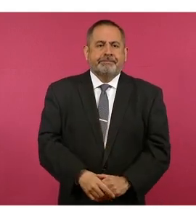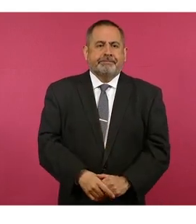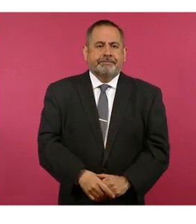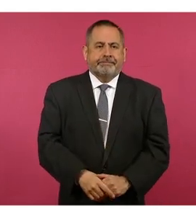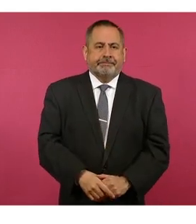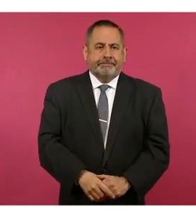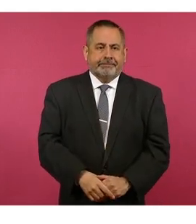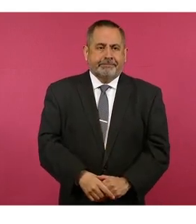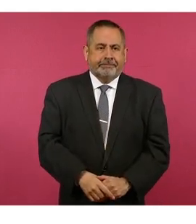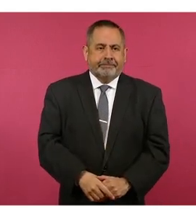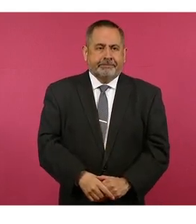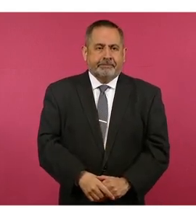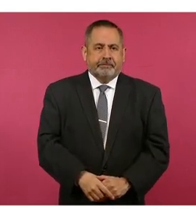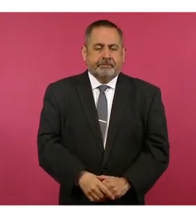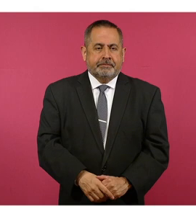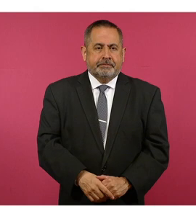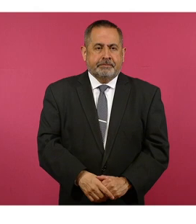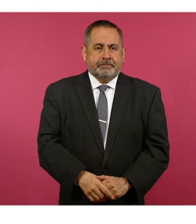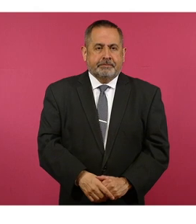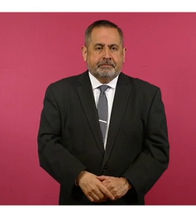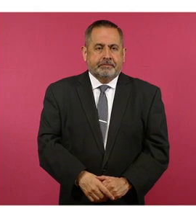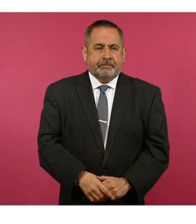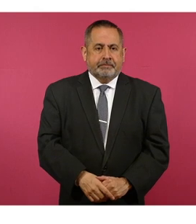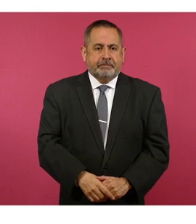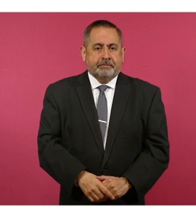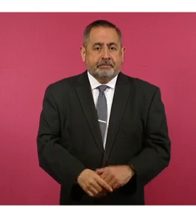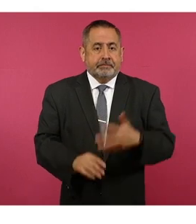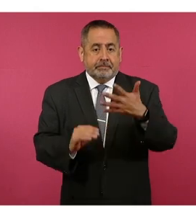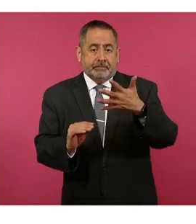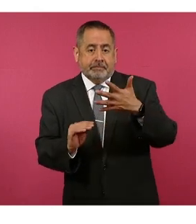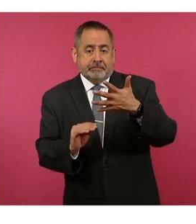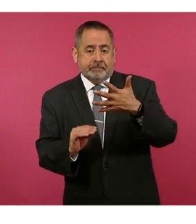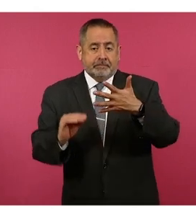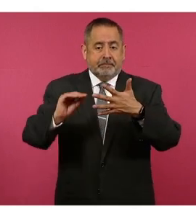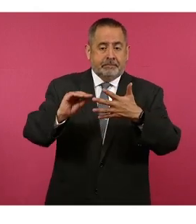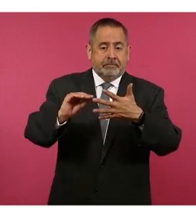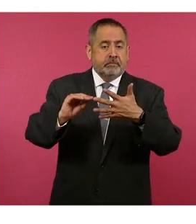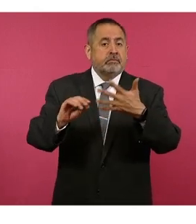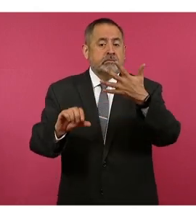avanzó ¿cuánto? 11 lugares